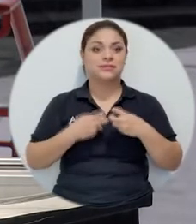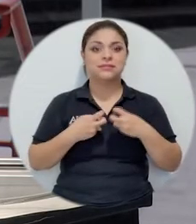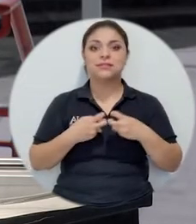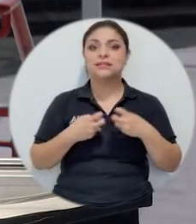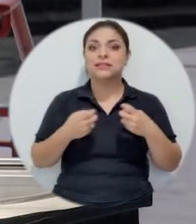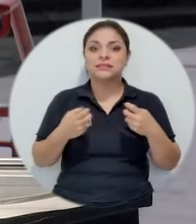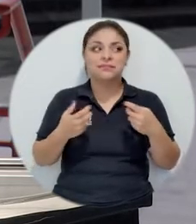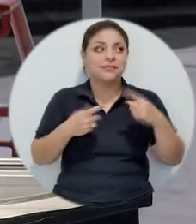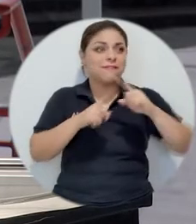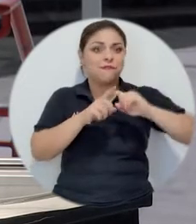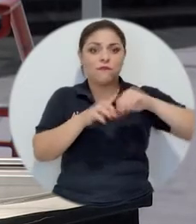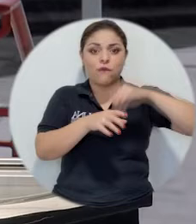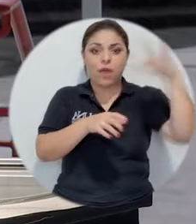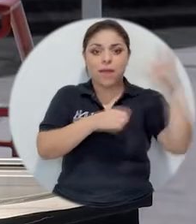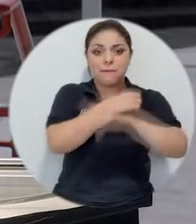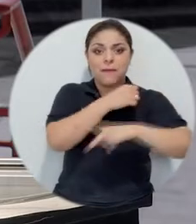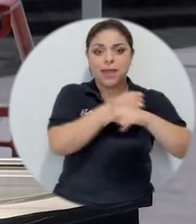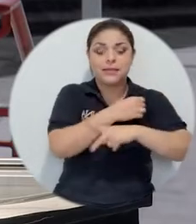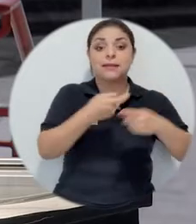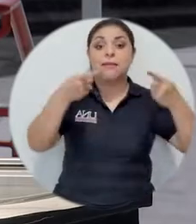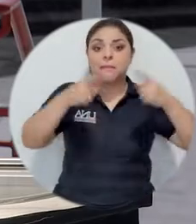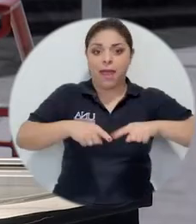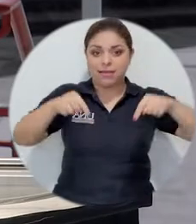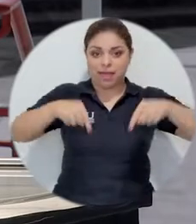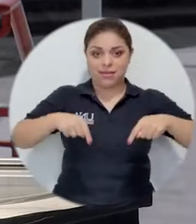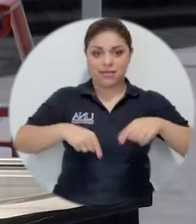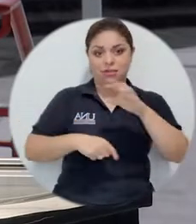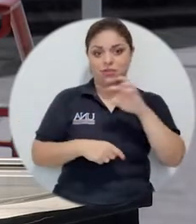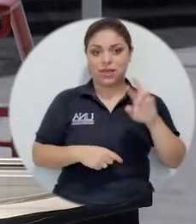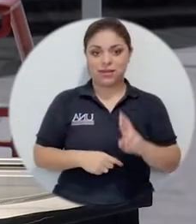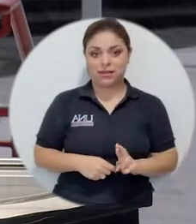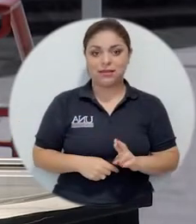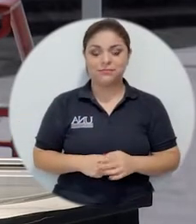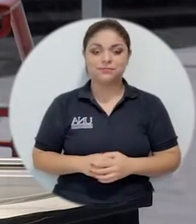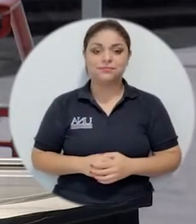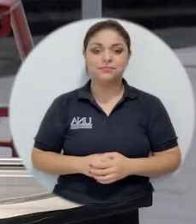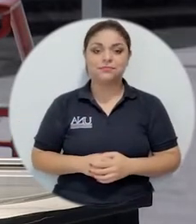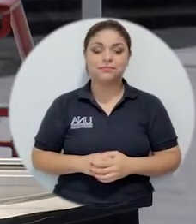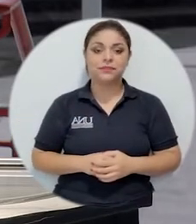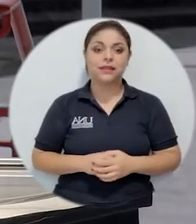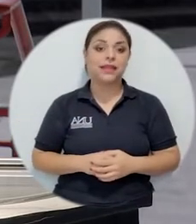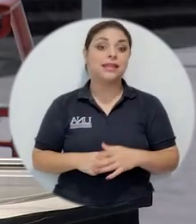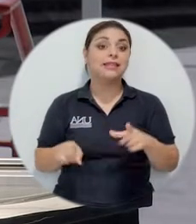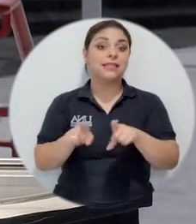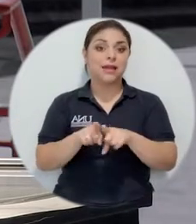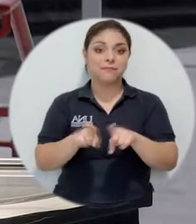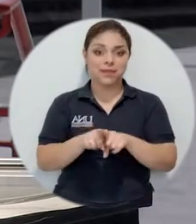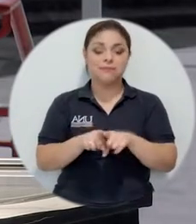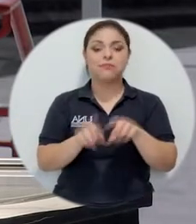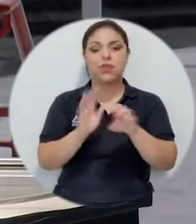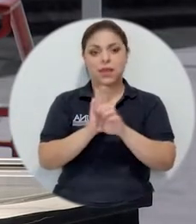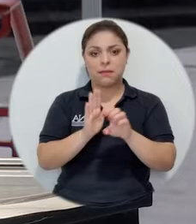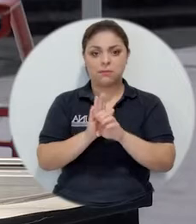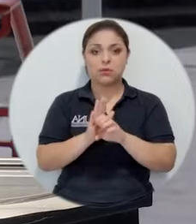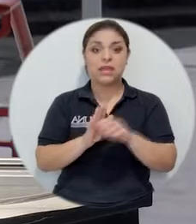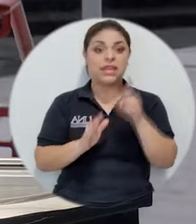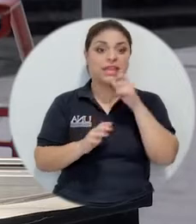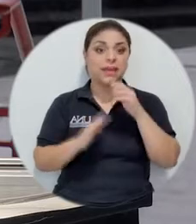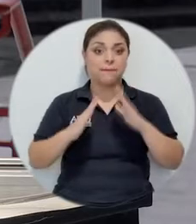de Costa Rica. Y lo plantearía de otra forma. El habitante del Valle